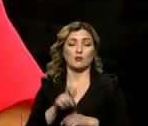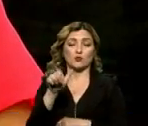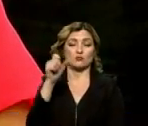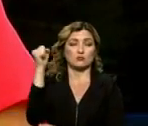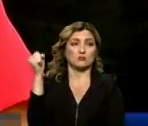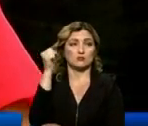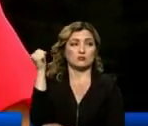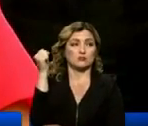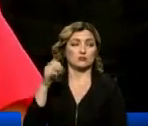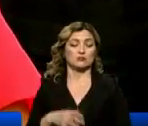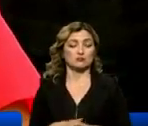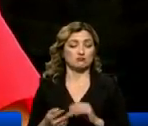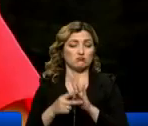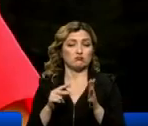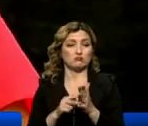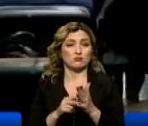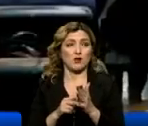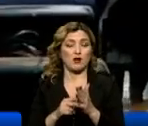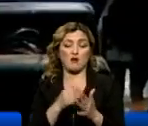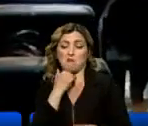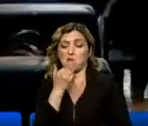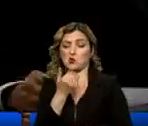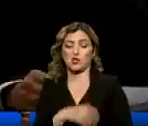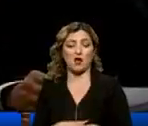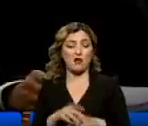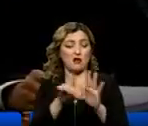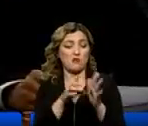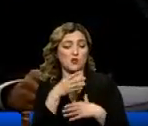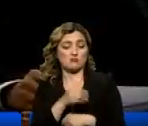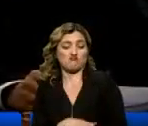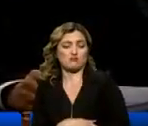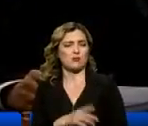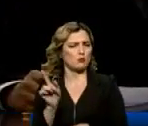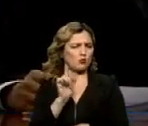popular, tiene que estar sobre la ley. Es la expectativa que despierta la